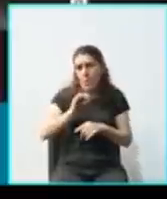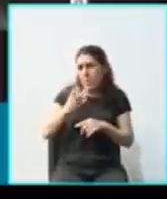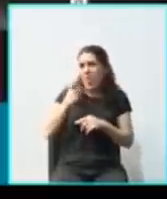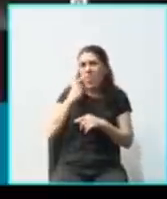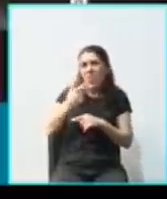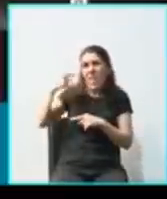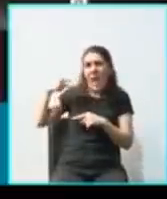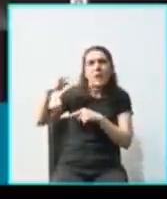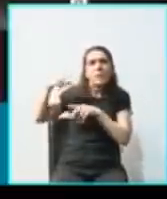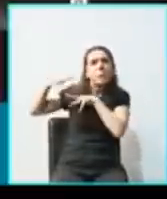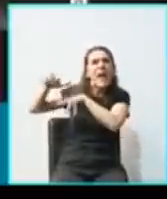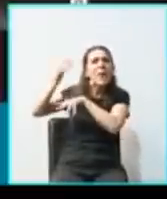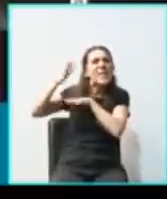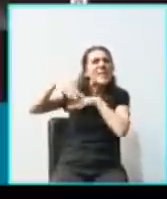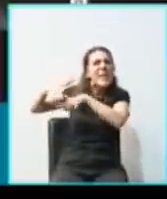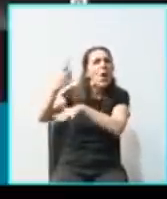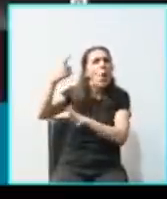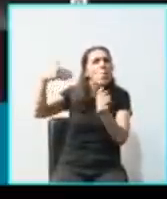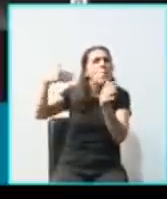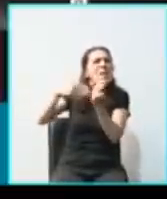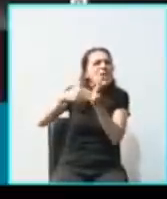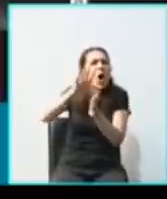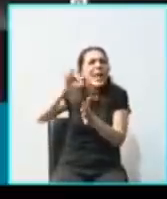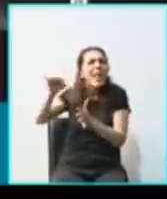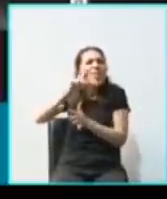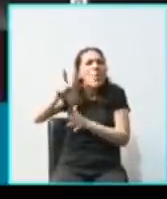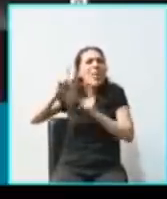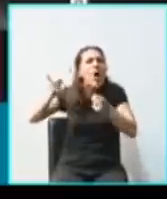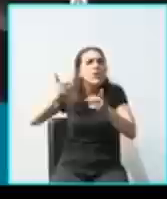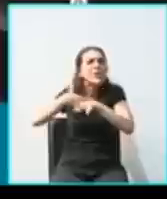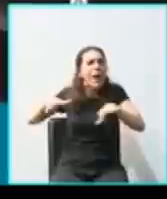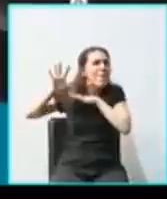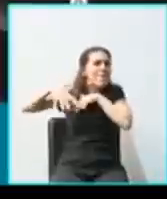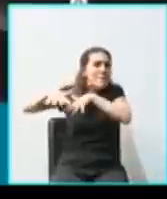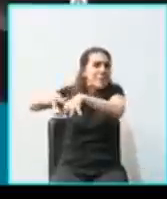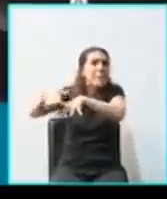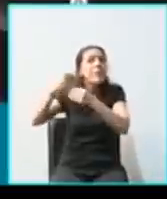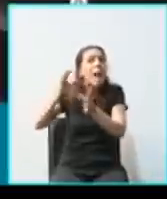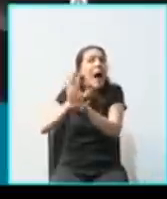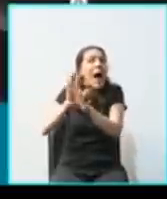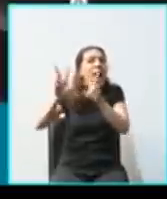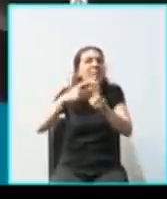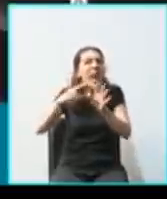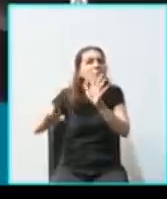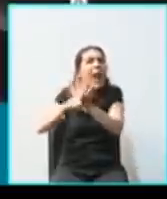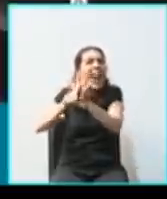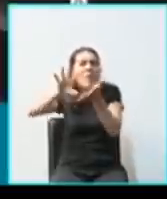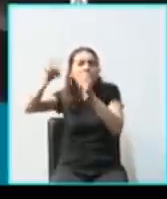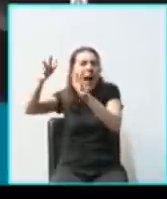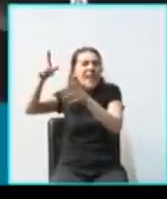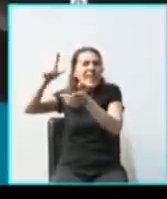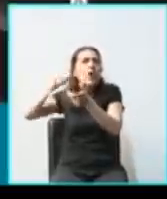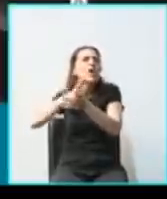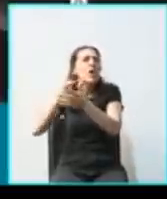de 1.5 millones de docentes y estudiantes contra una reforma educativa del tipo UNICABA, del